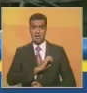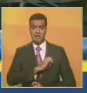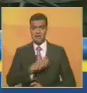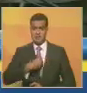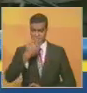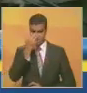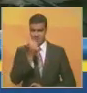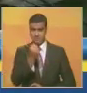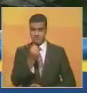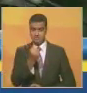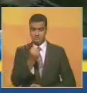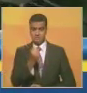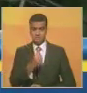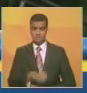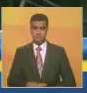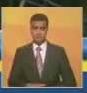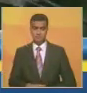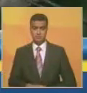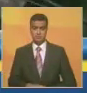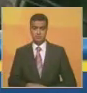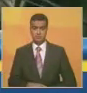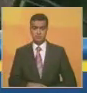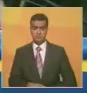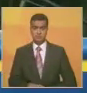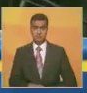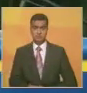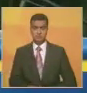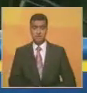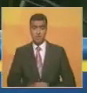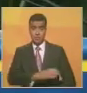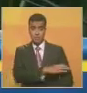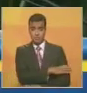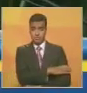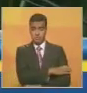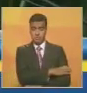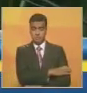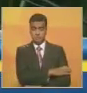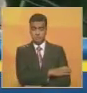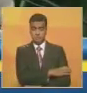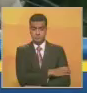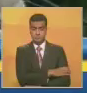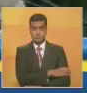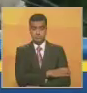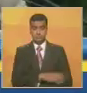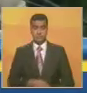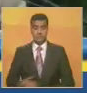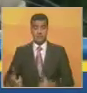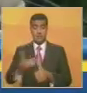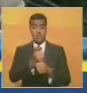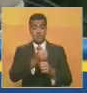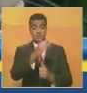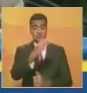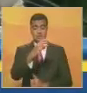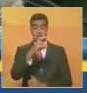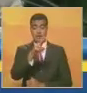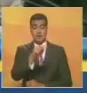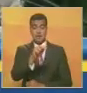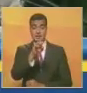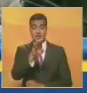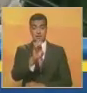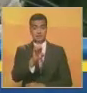enteré que la burguesía había logrado que el Consejo Nacional